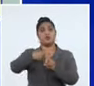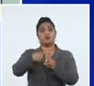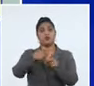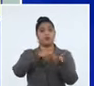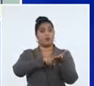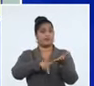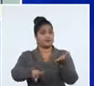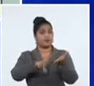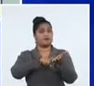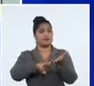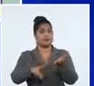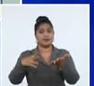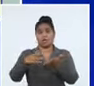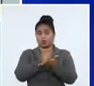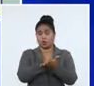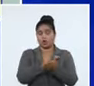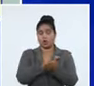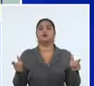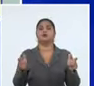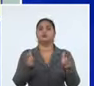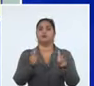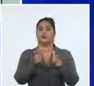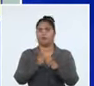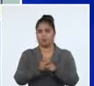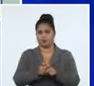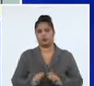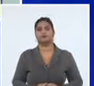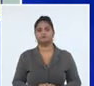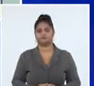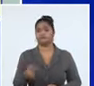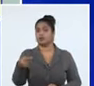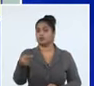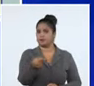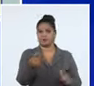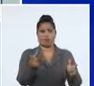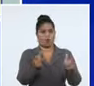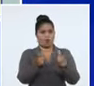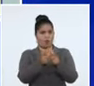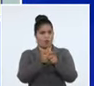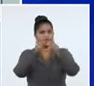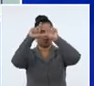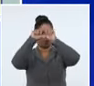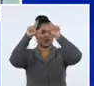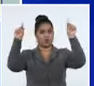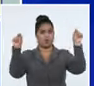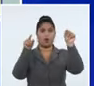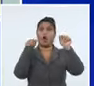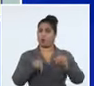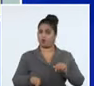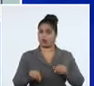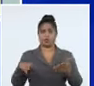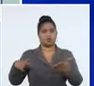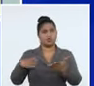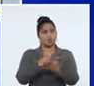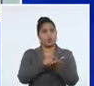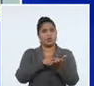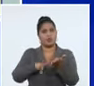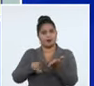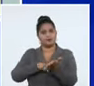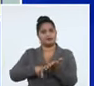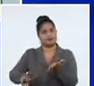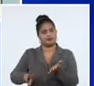municipio especial Isla de la Juventud. Y que pudiéramos mencionar como con mayores tasas de incidencia